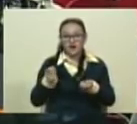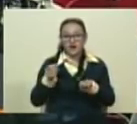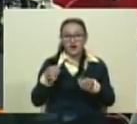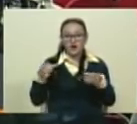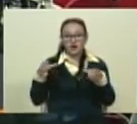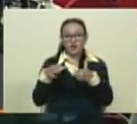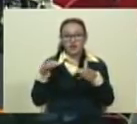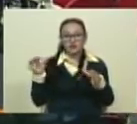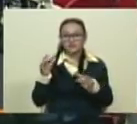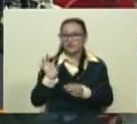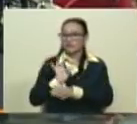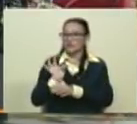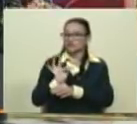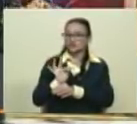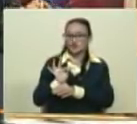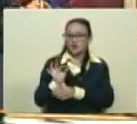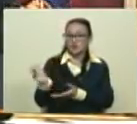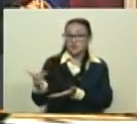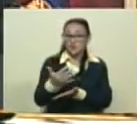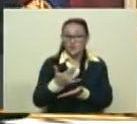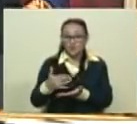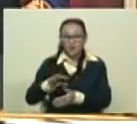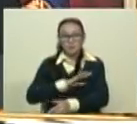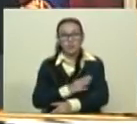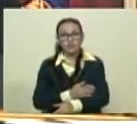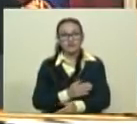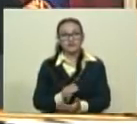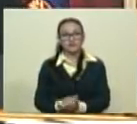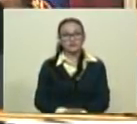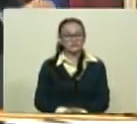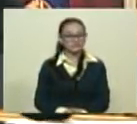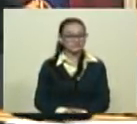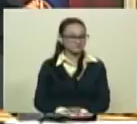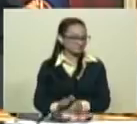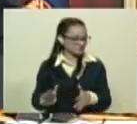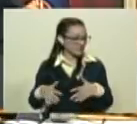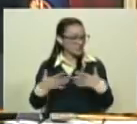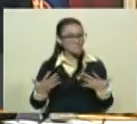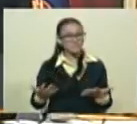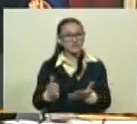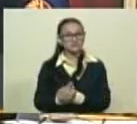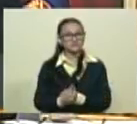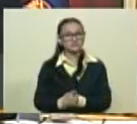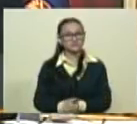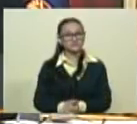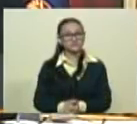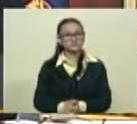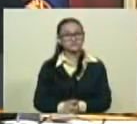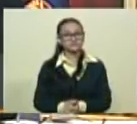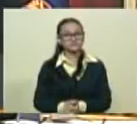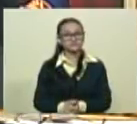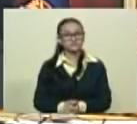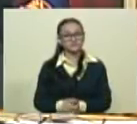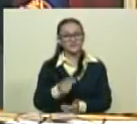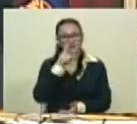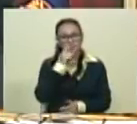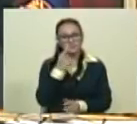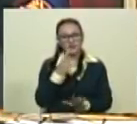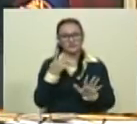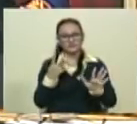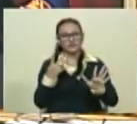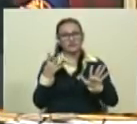quitaba casi todas sus funciones. ¿Qué sucedió en el momento? Bueno, en el 99